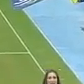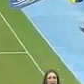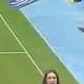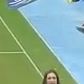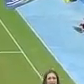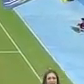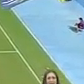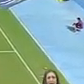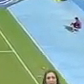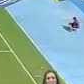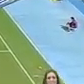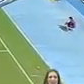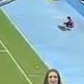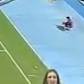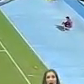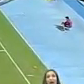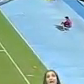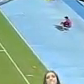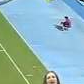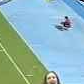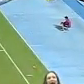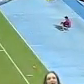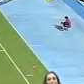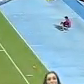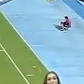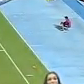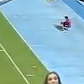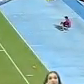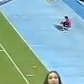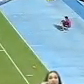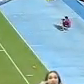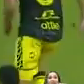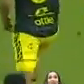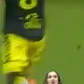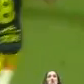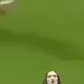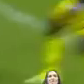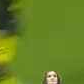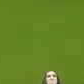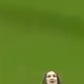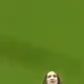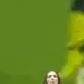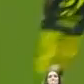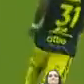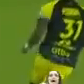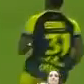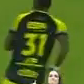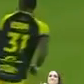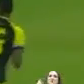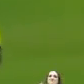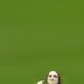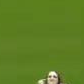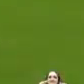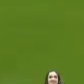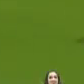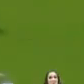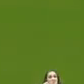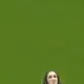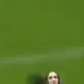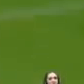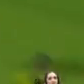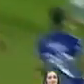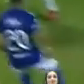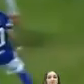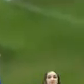América o que al menos empaten y en la siguiente fecha Tolima pierda para poder llegar así a la final de la Liga Betplay. Lo que sí